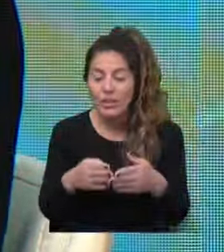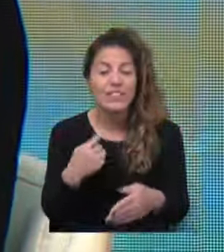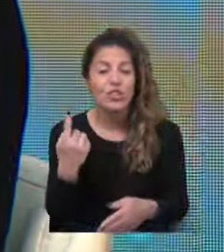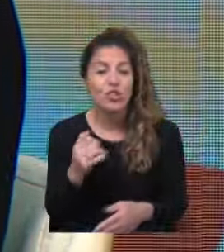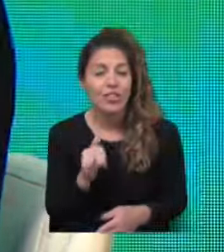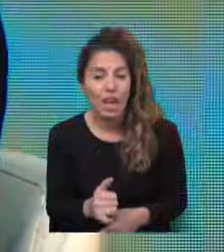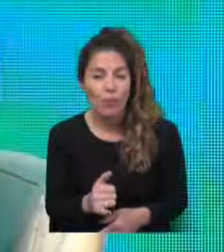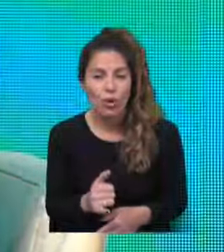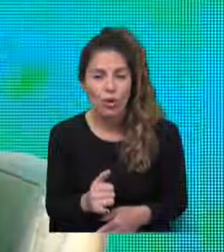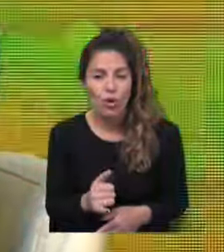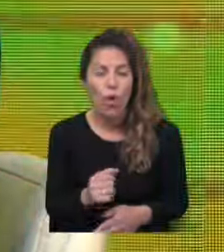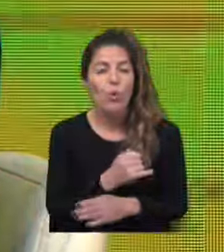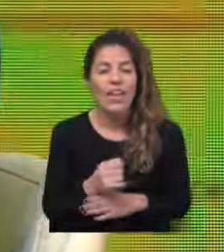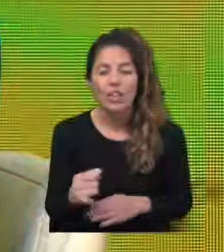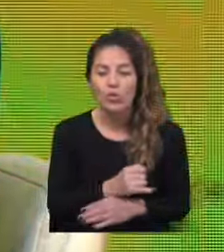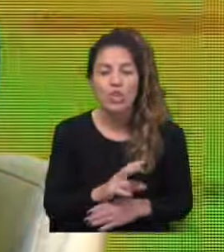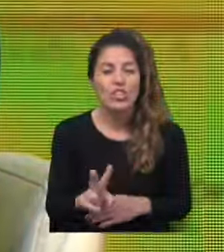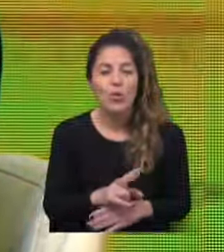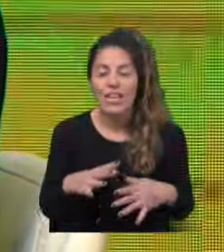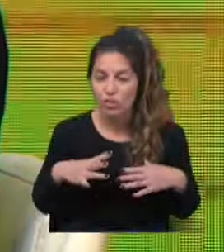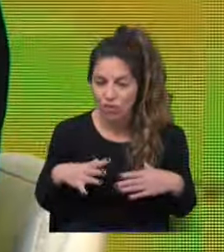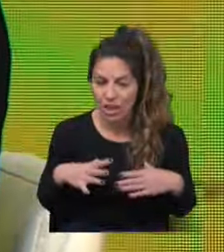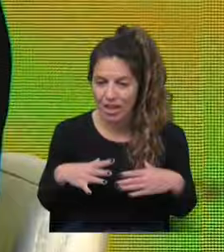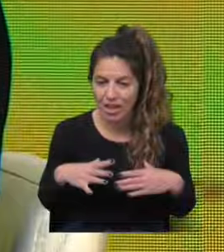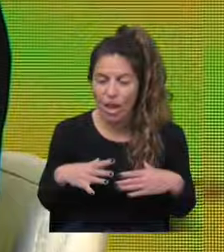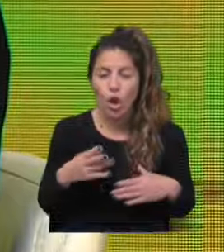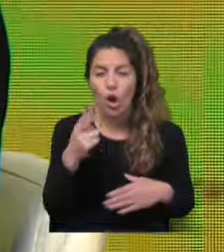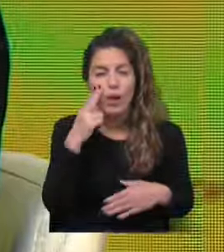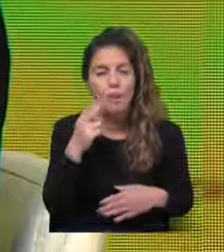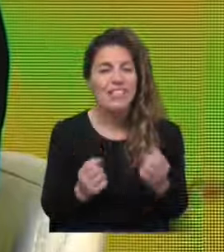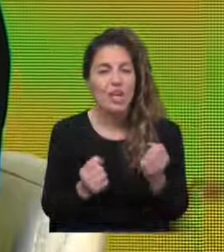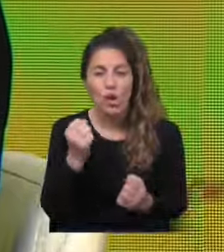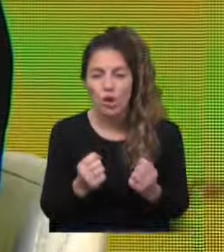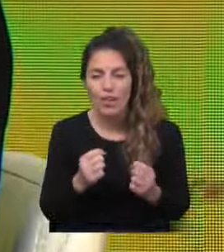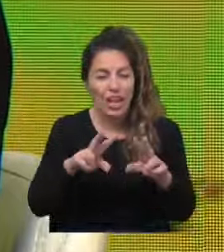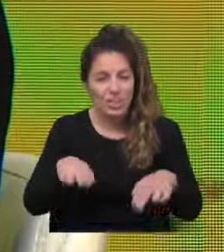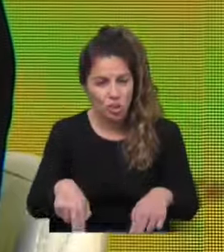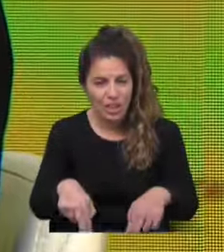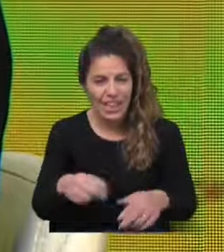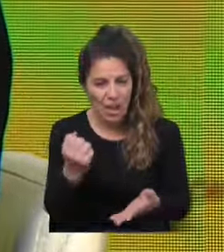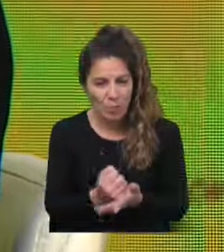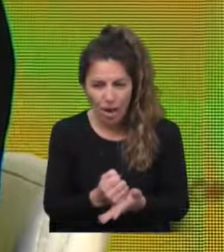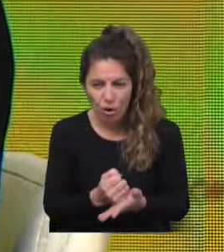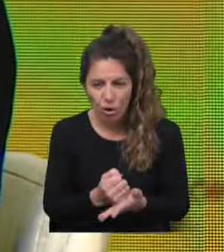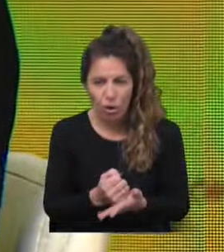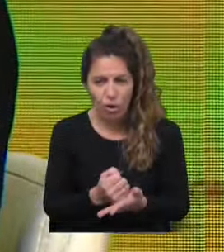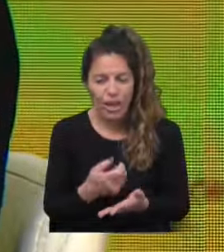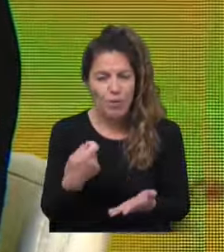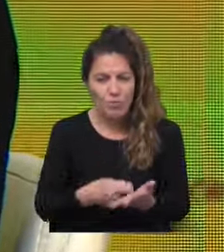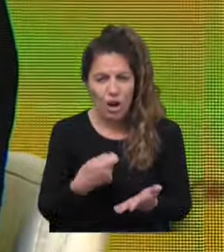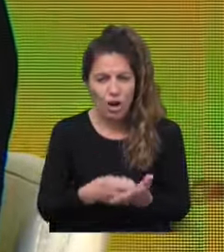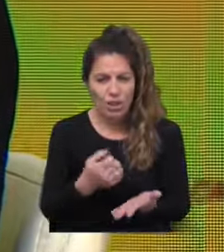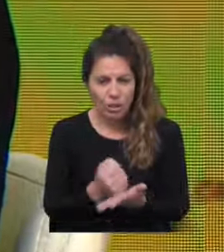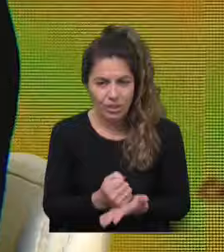estamos, una institución de seguridad social, con problemas económicos, ¿exoneran el pago de los ingresos que son